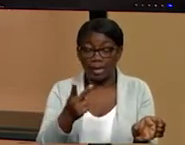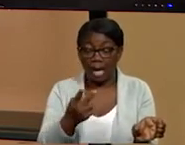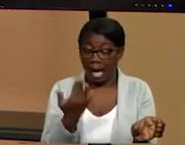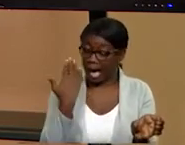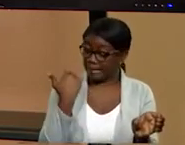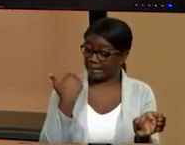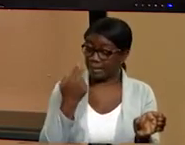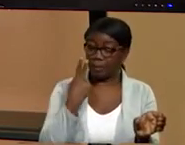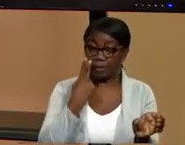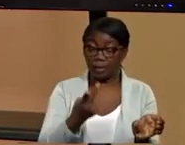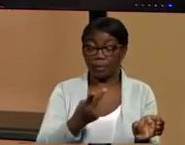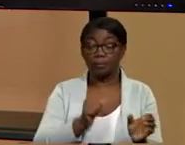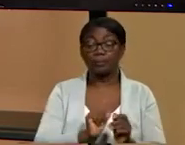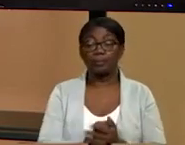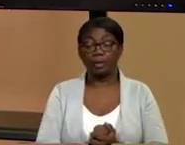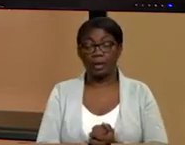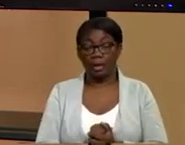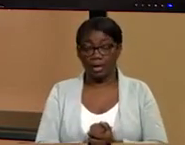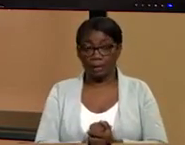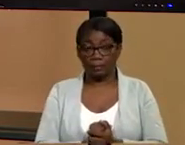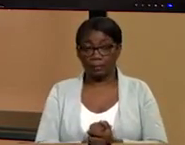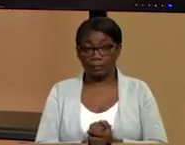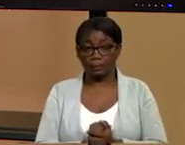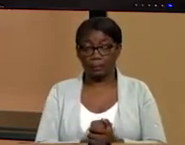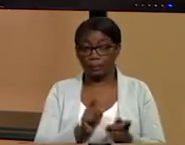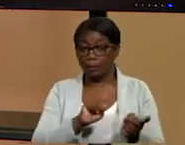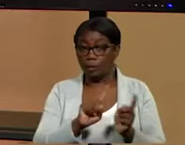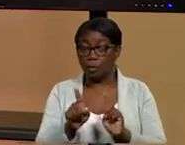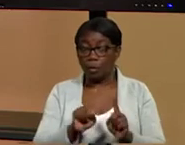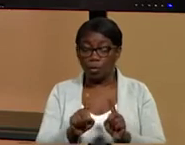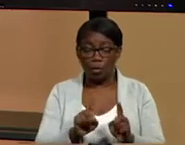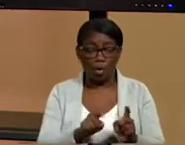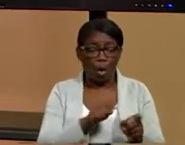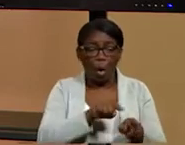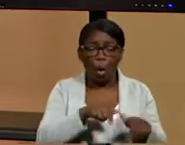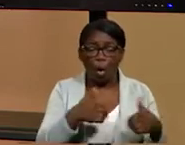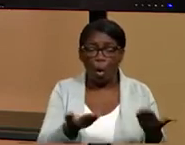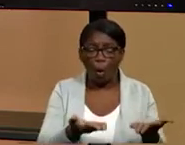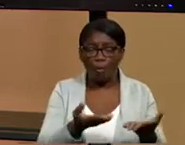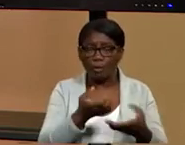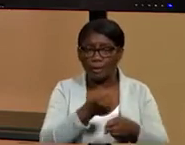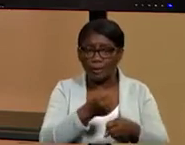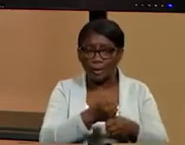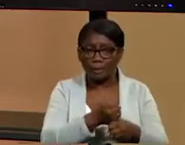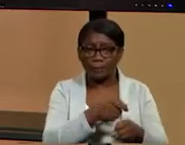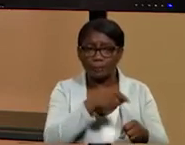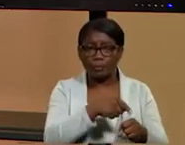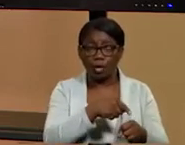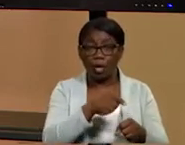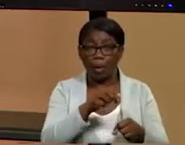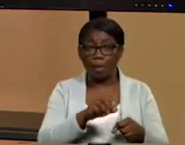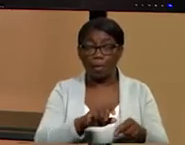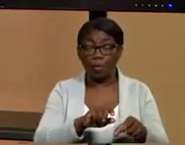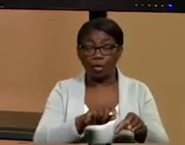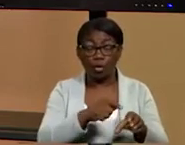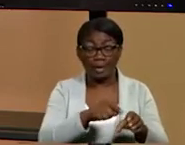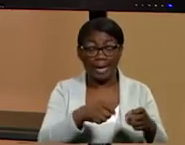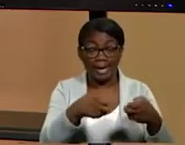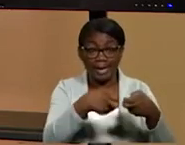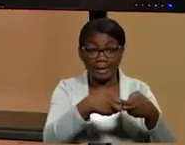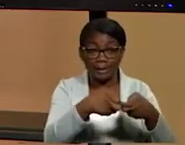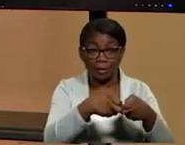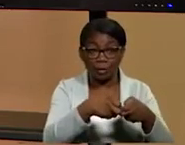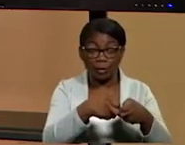momento, pero vamos a ver cuál es la reacción de cada uno. Por ejemplo, motores eléctricos generan movimiento